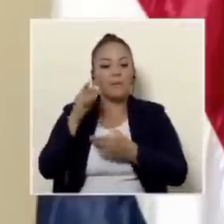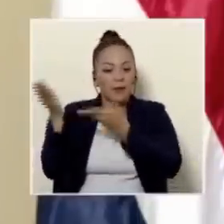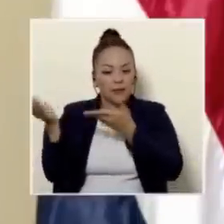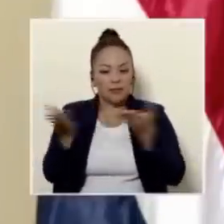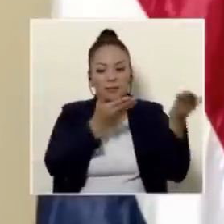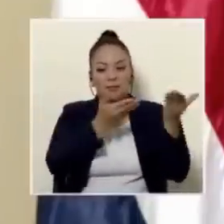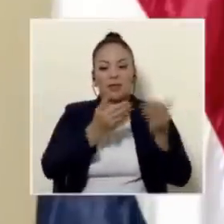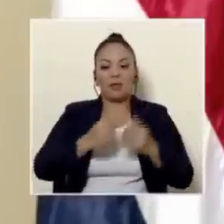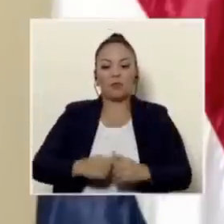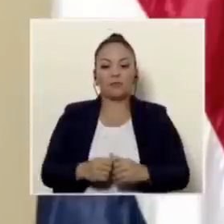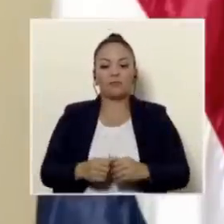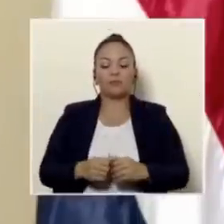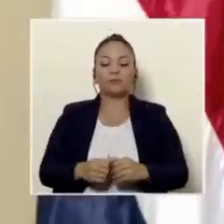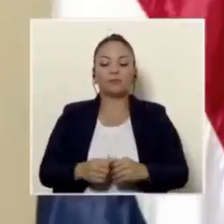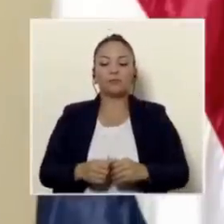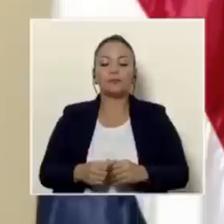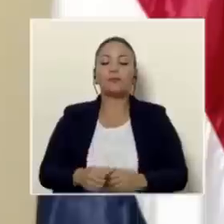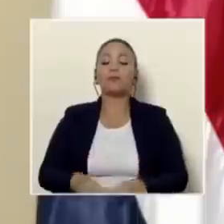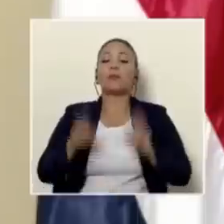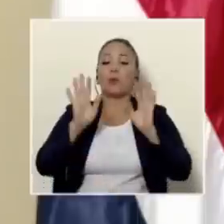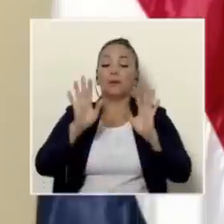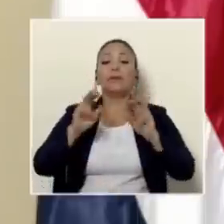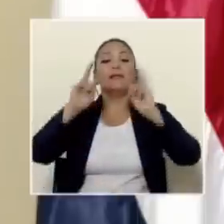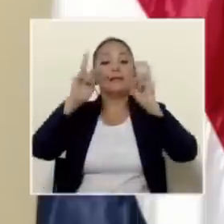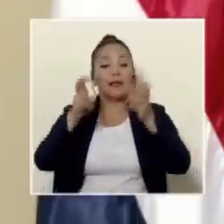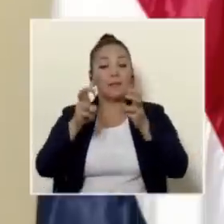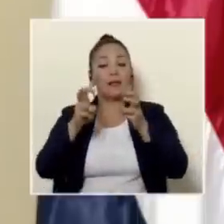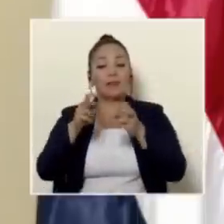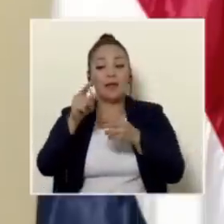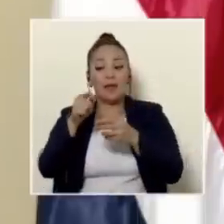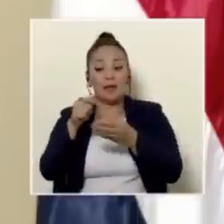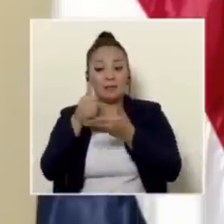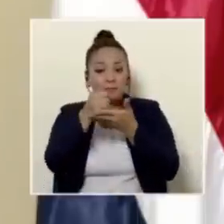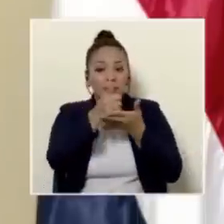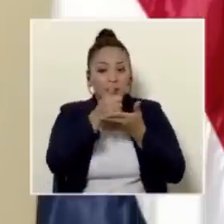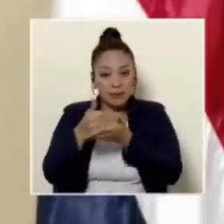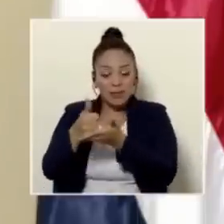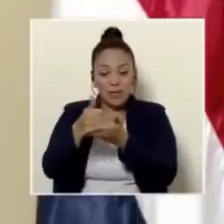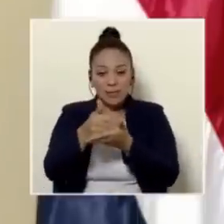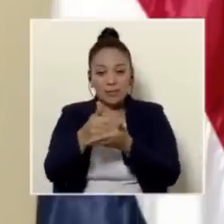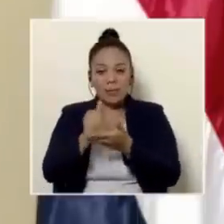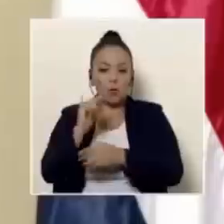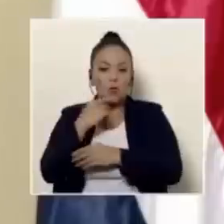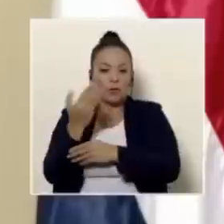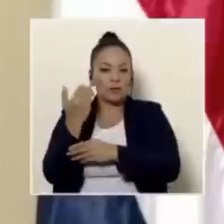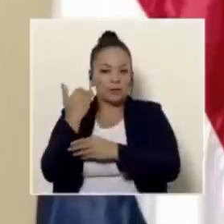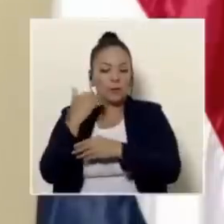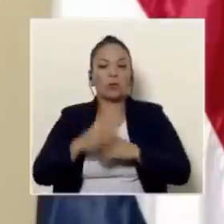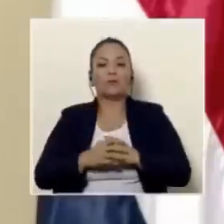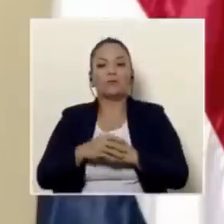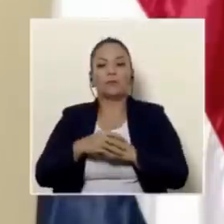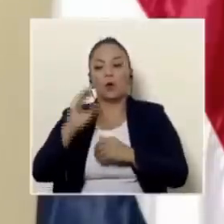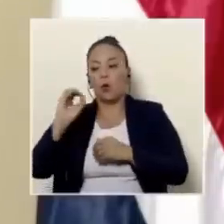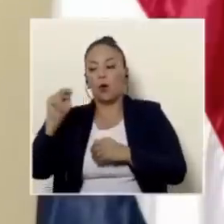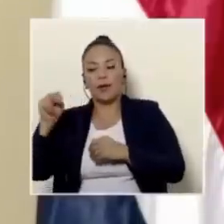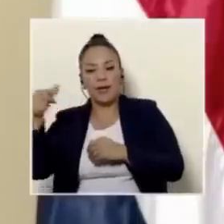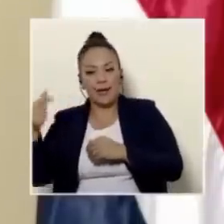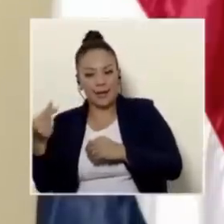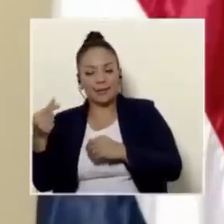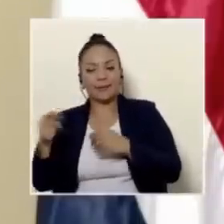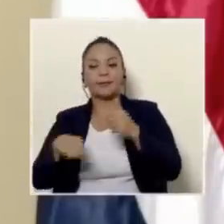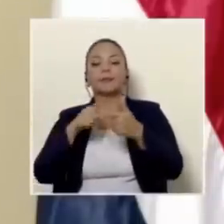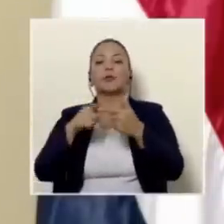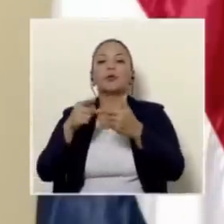el traslado. En cuanto al tema de la asistencia, como dije bien hace un rato, tanto las ONGs como